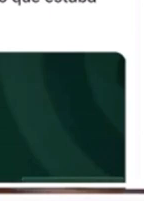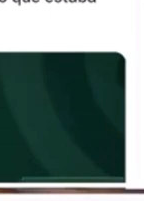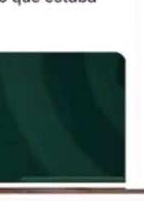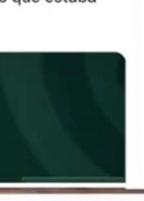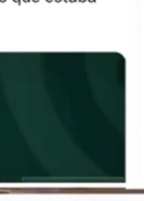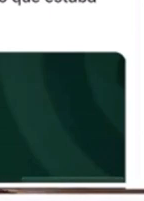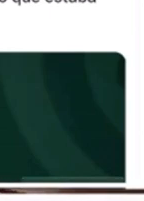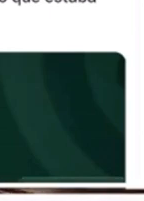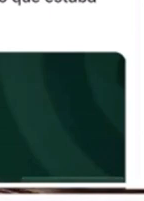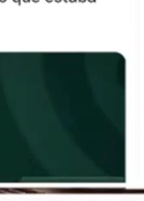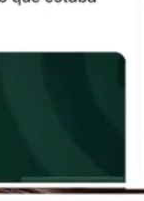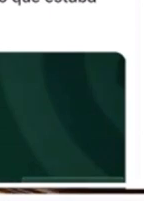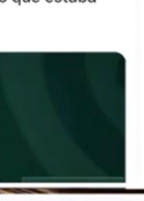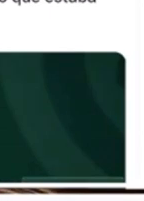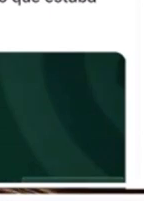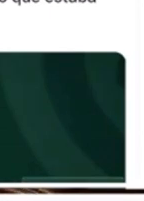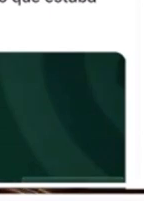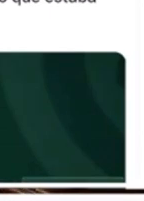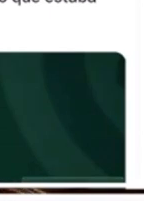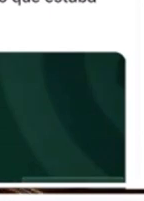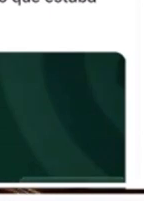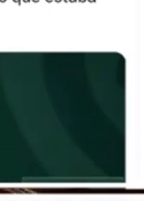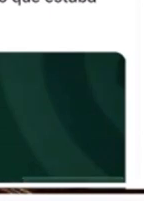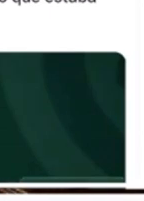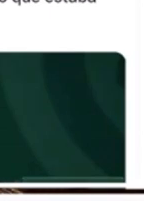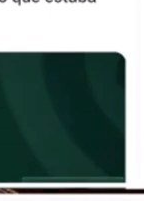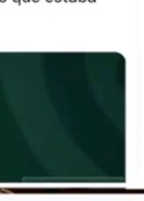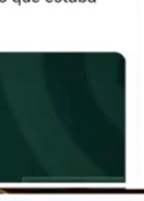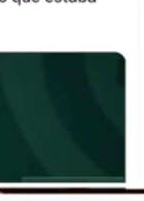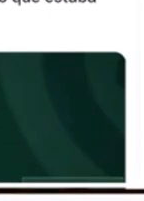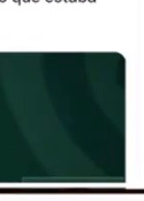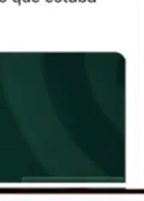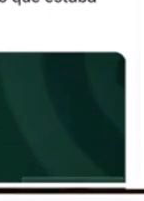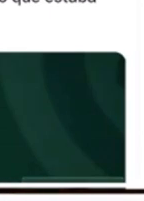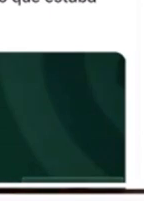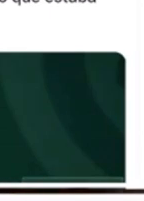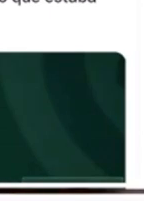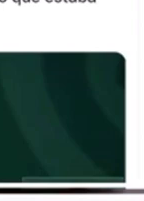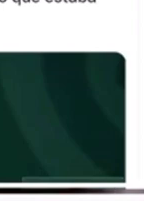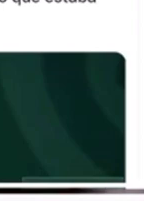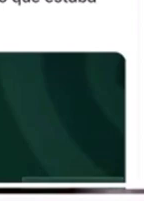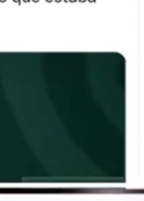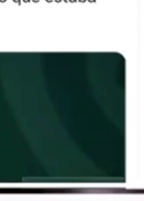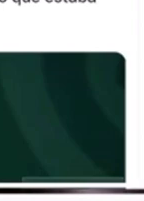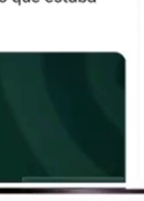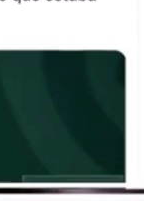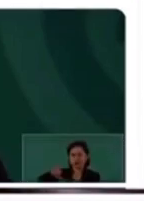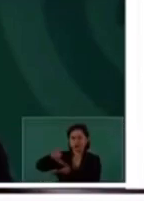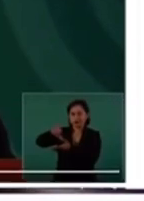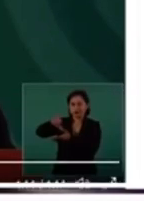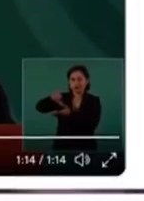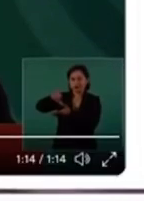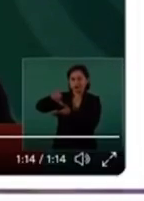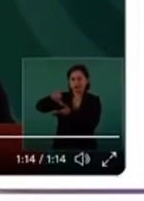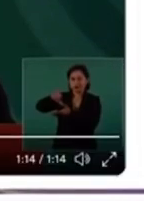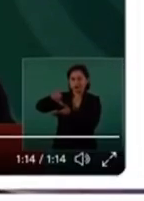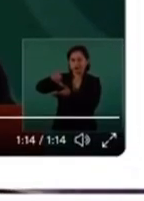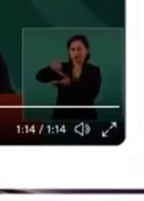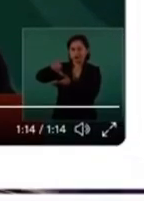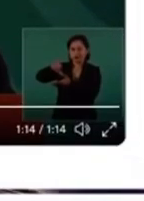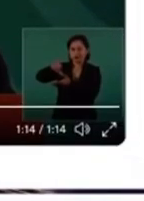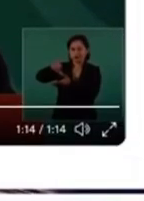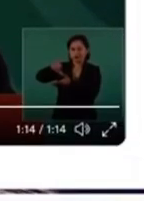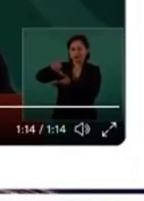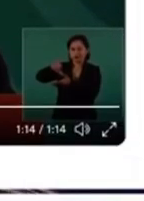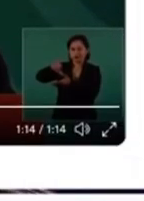todo esto fue mucho muy rápido y una evacuación también toma su tiempo no es fácil incluso y tomando en cuenta por ejemplo a los